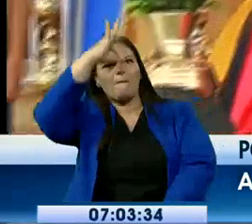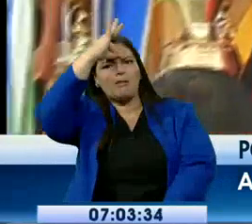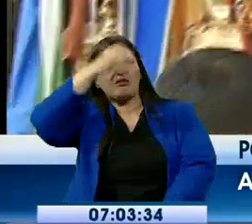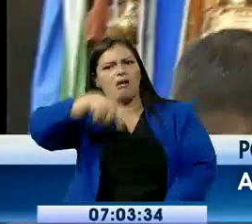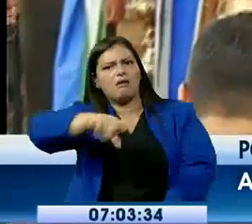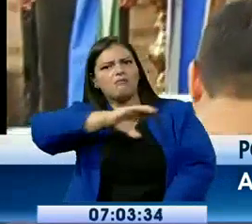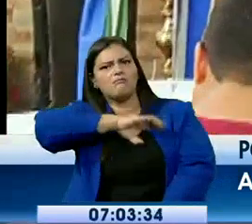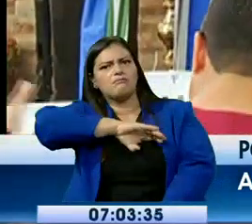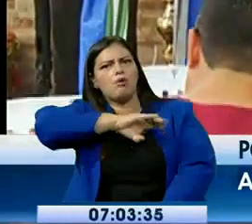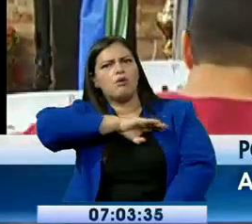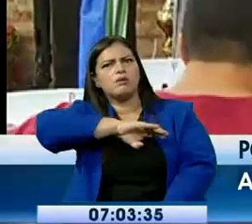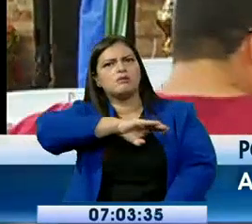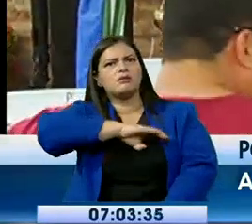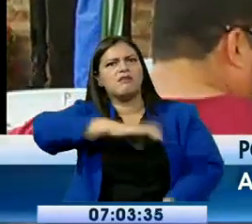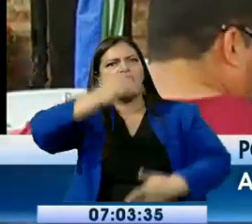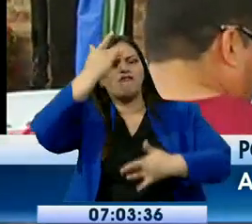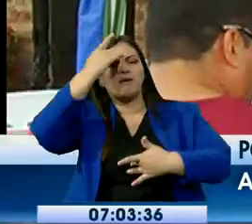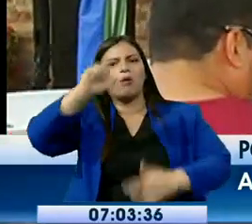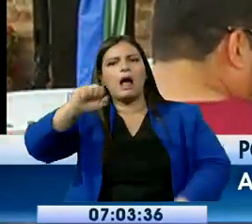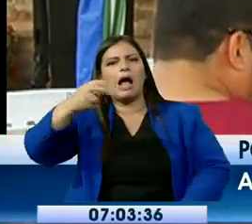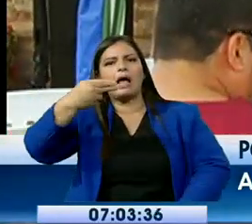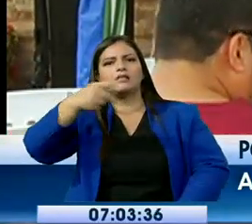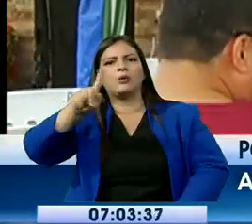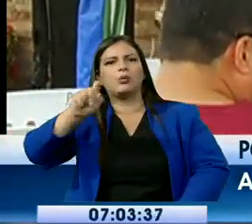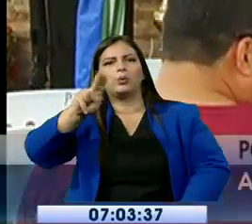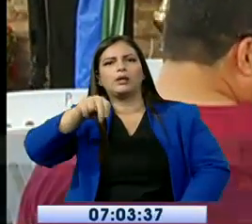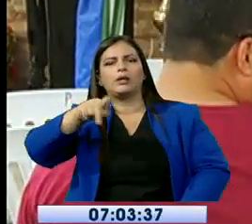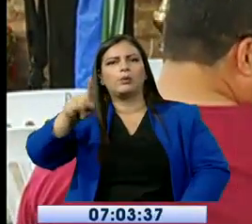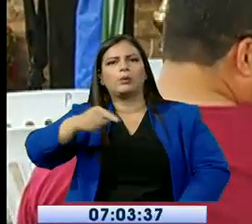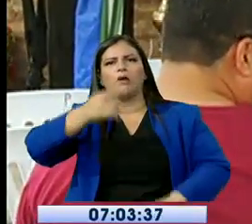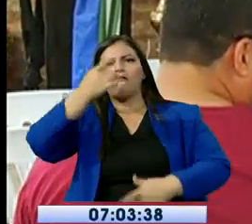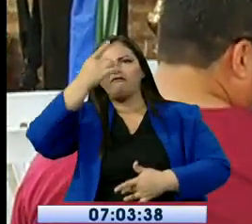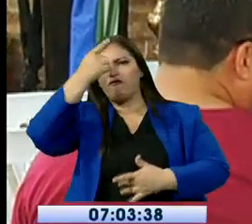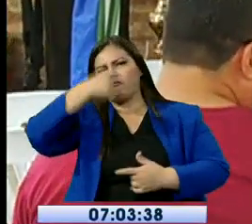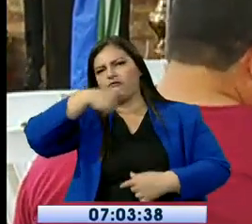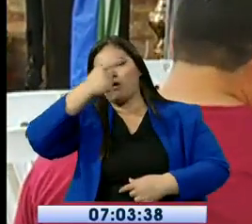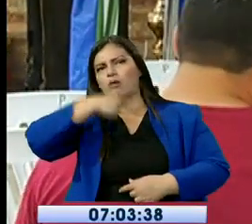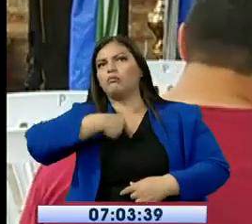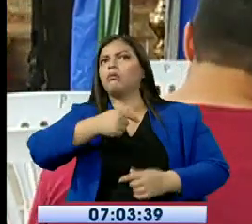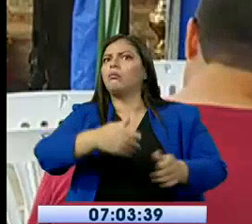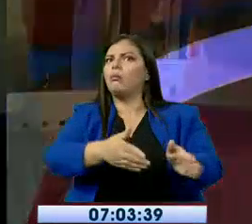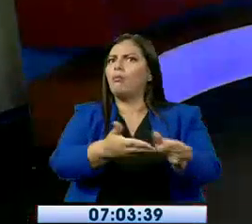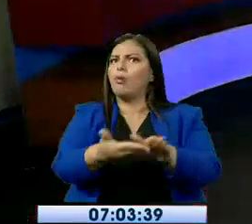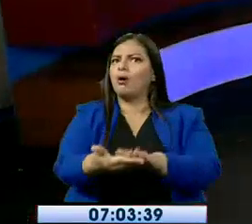superiores, informó Ítalo Ruiz.